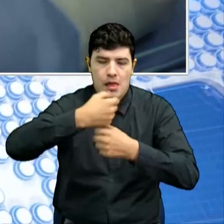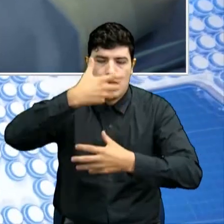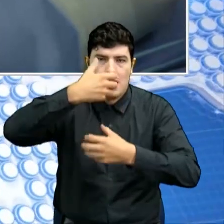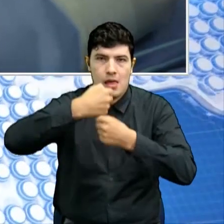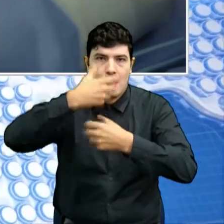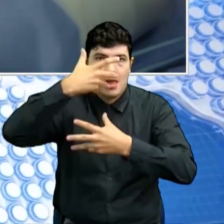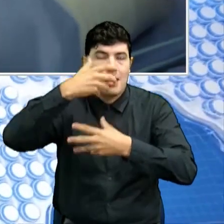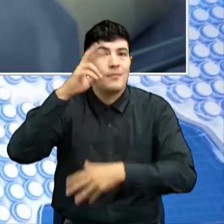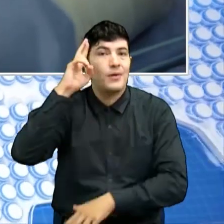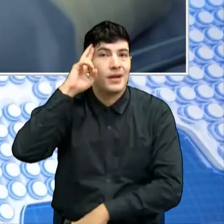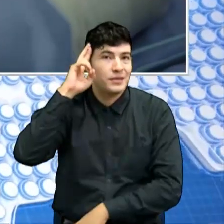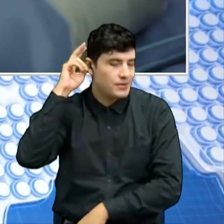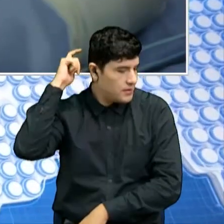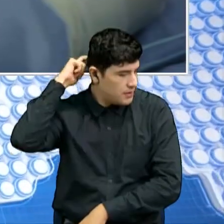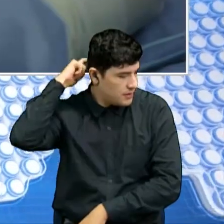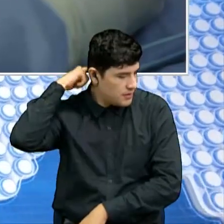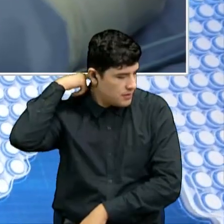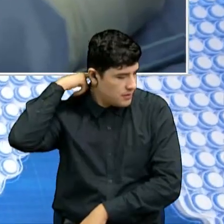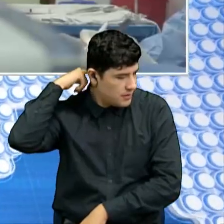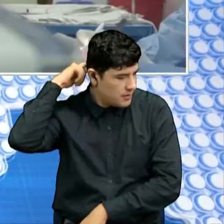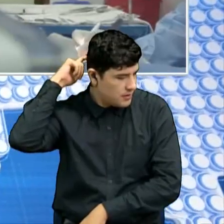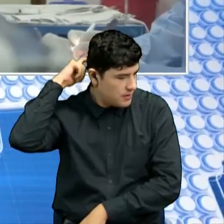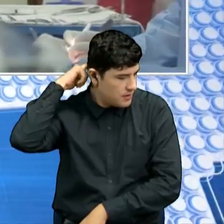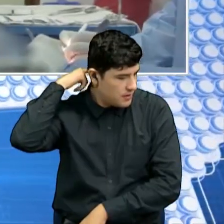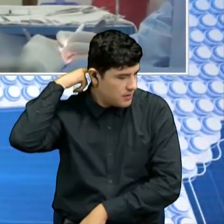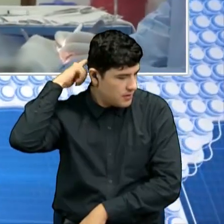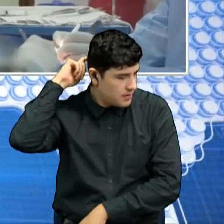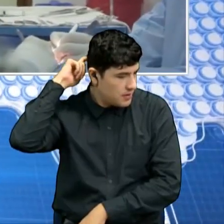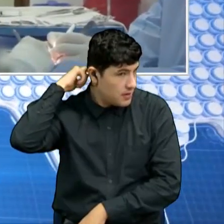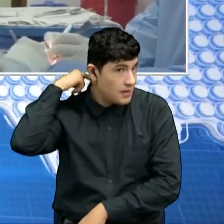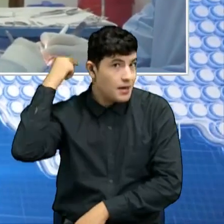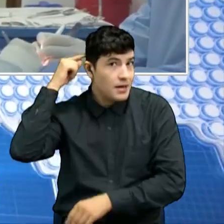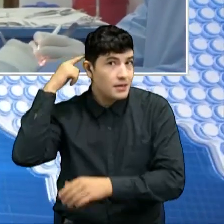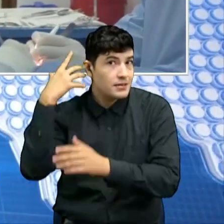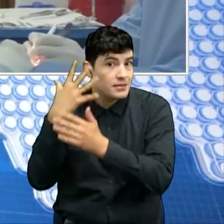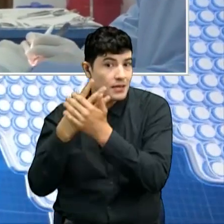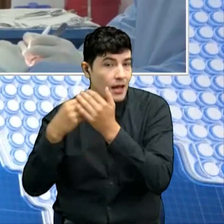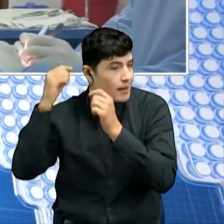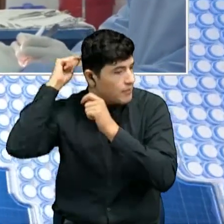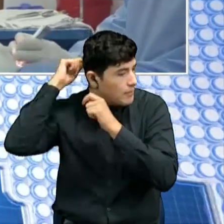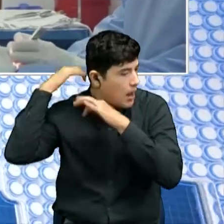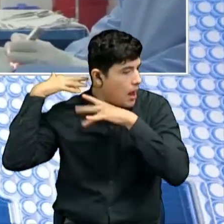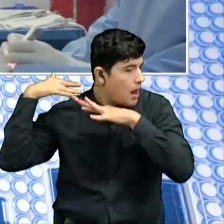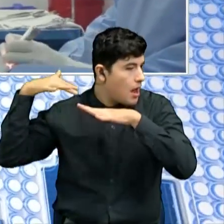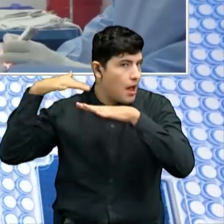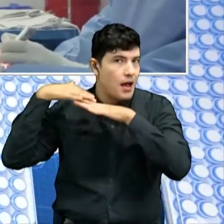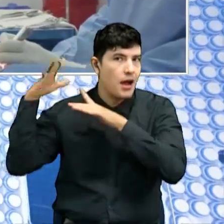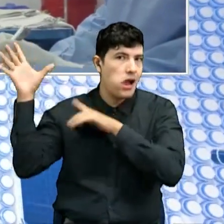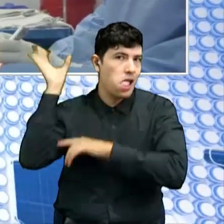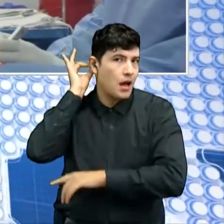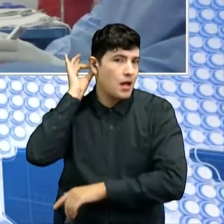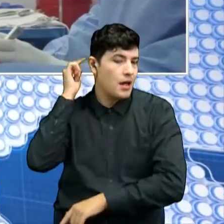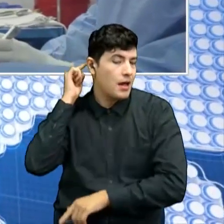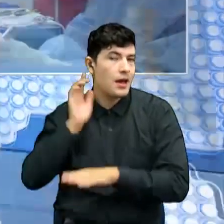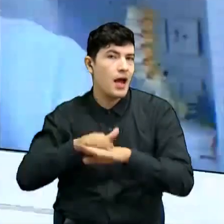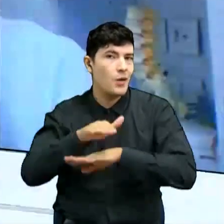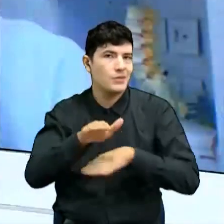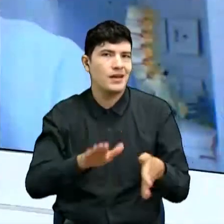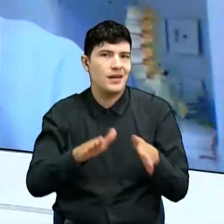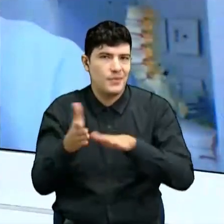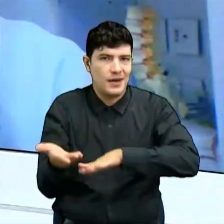médula, estaría expuesto al medio ambiente, es decir, a infecciones que rápidamente pueden llevar a la muerte.